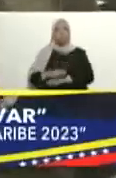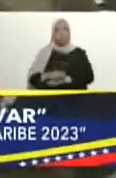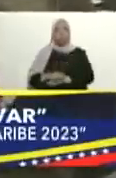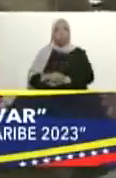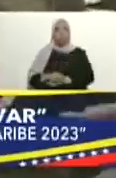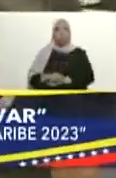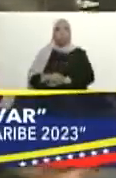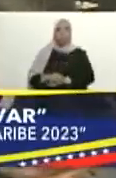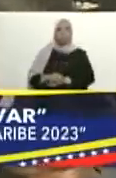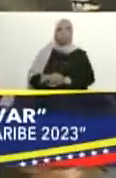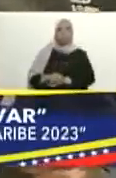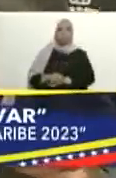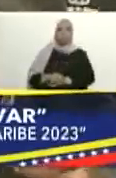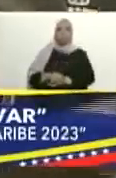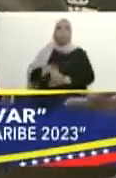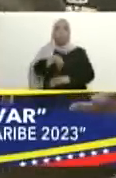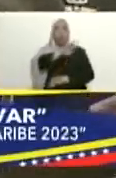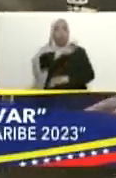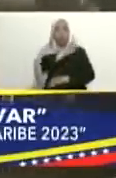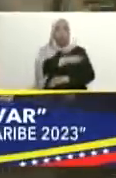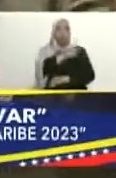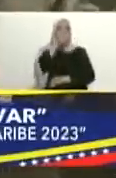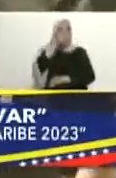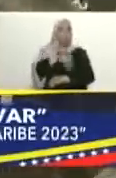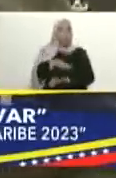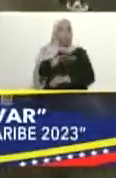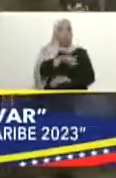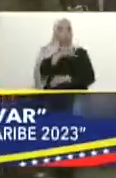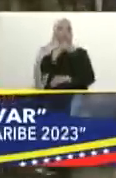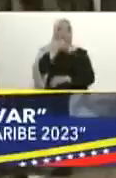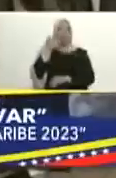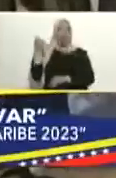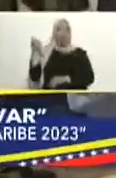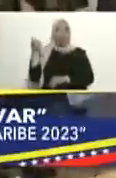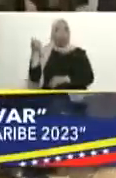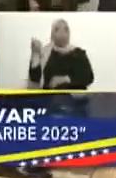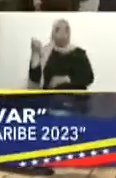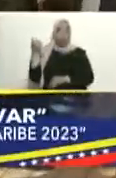los valores de un pueblo mejor